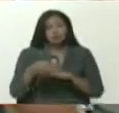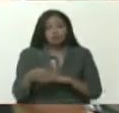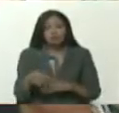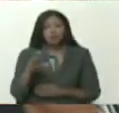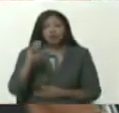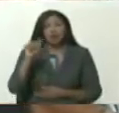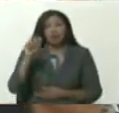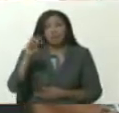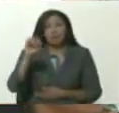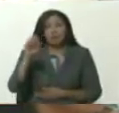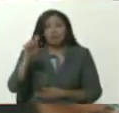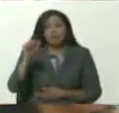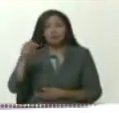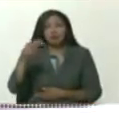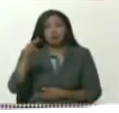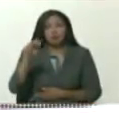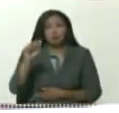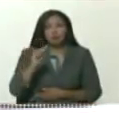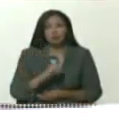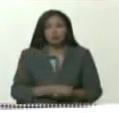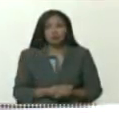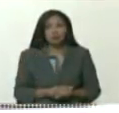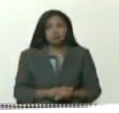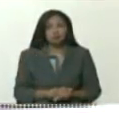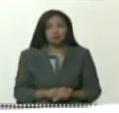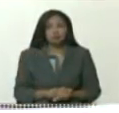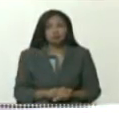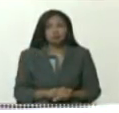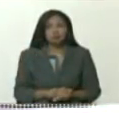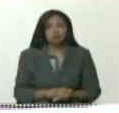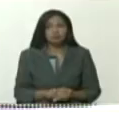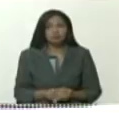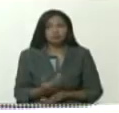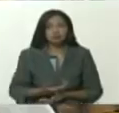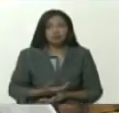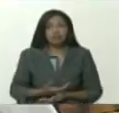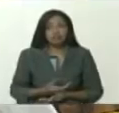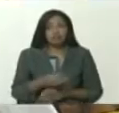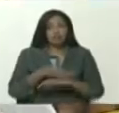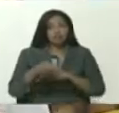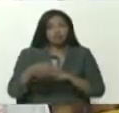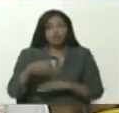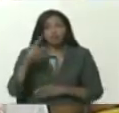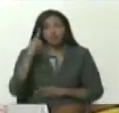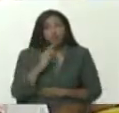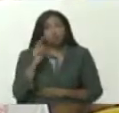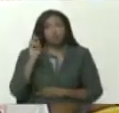Camatagua. A Marisela Arenas, alcaldesa del municipio Bolívar,